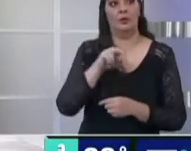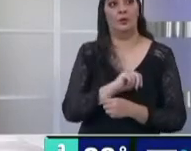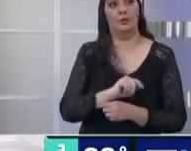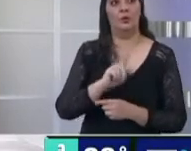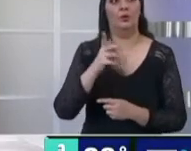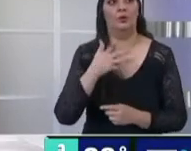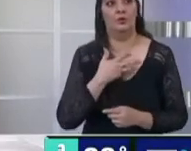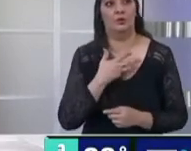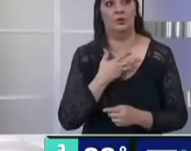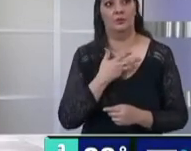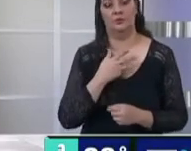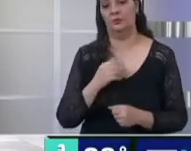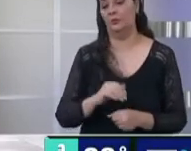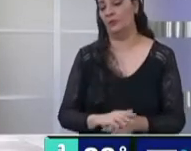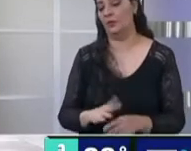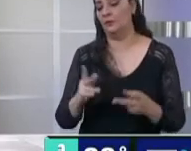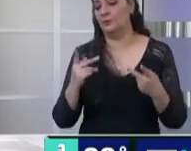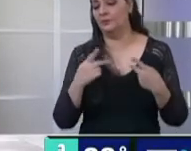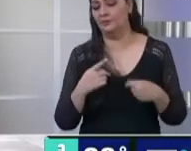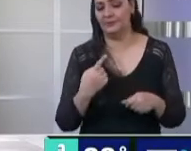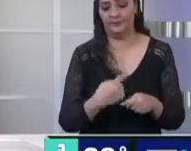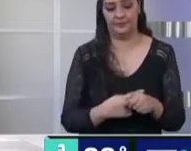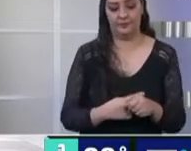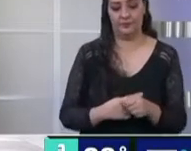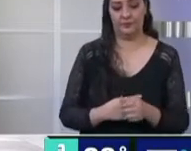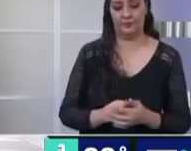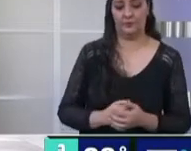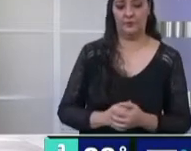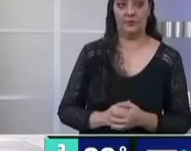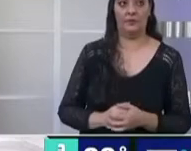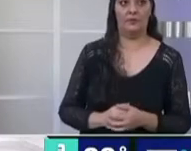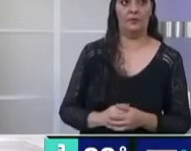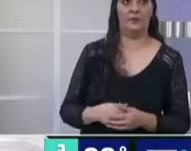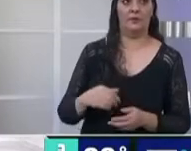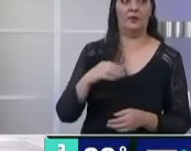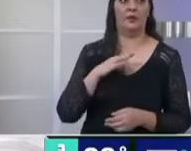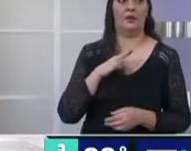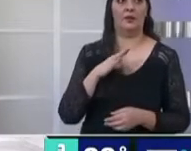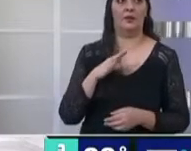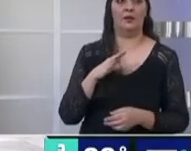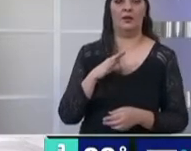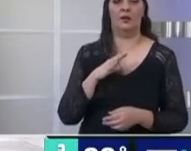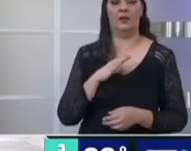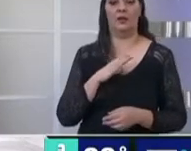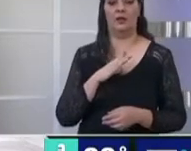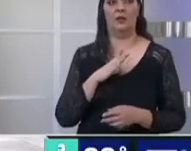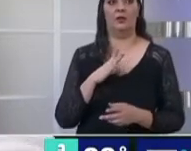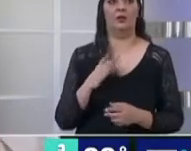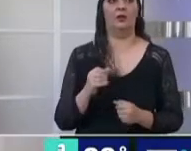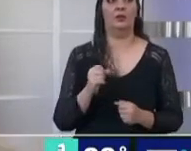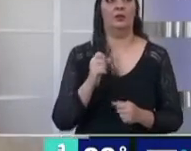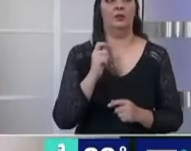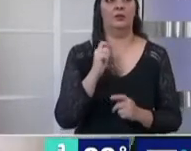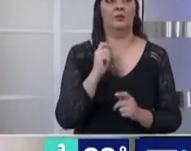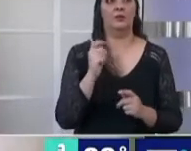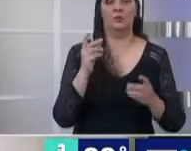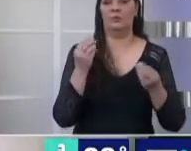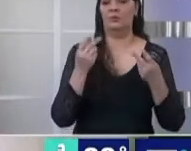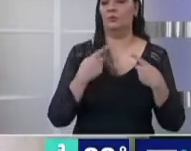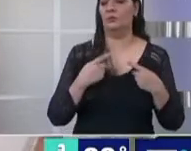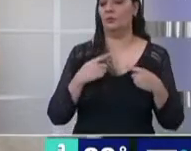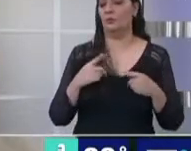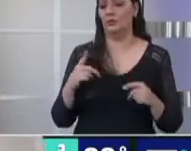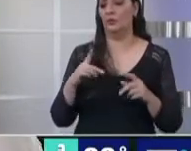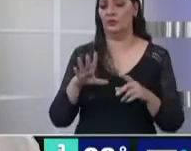se han infectado. Hay un término que se llama inmunidad de rebaño, que significa cuando muchas personas